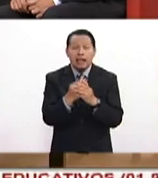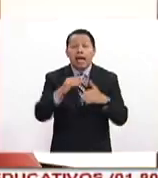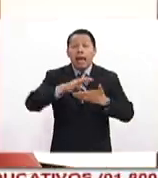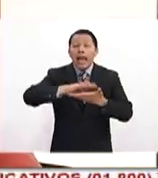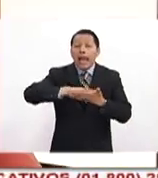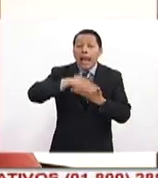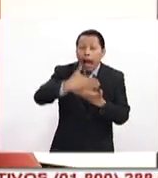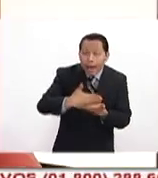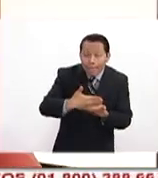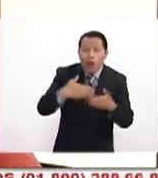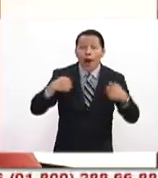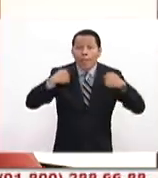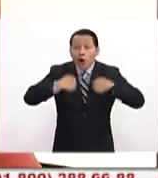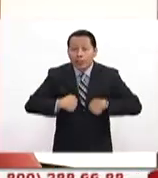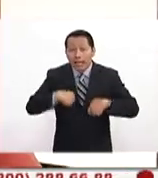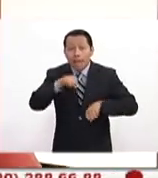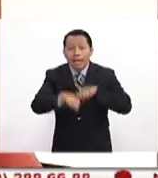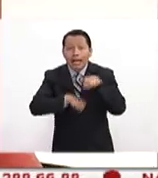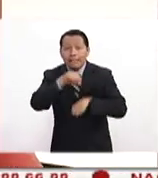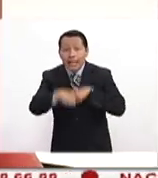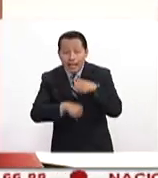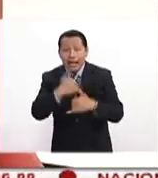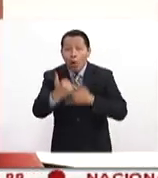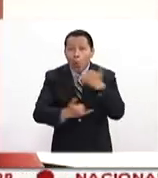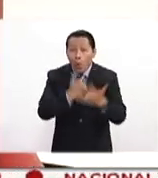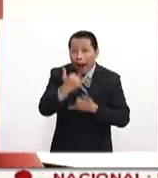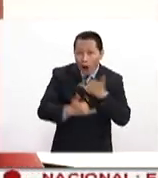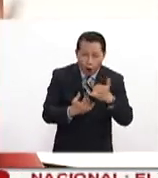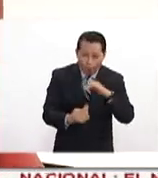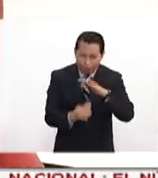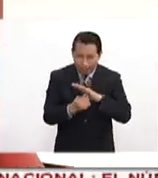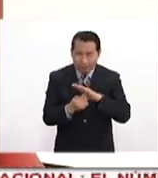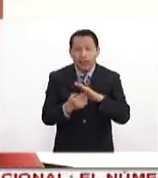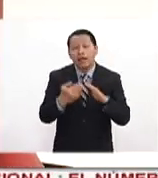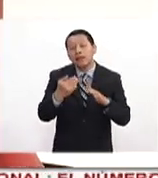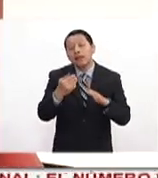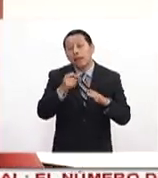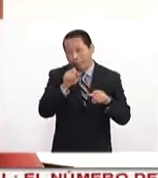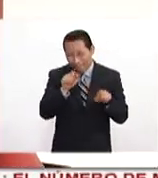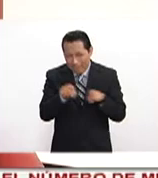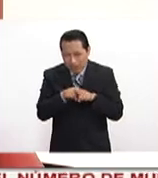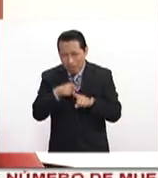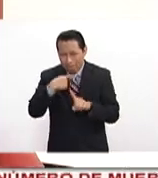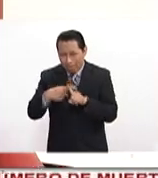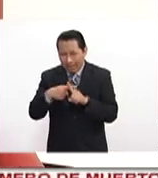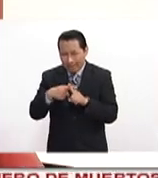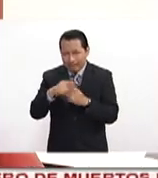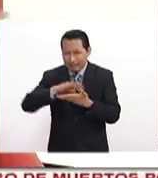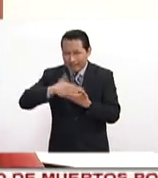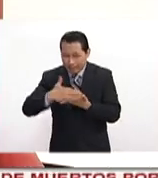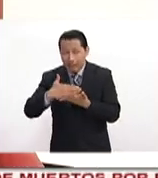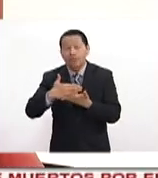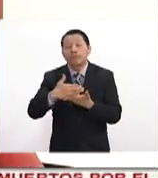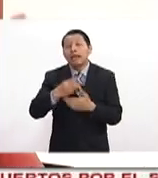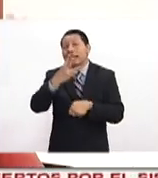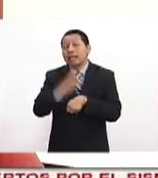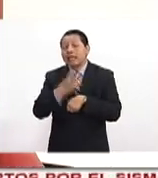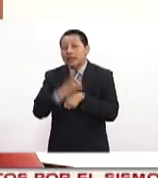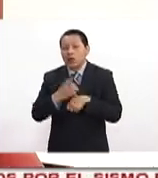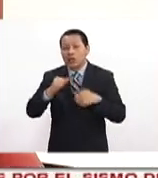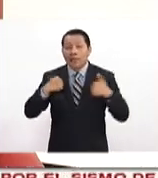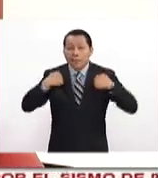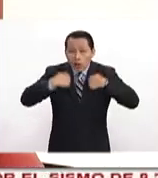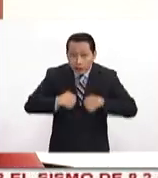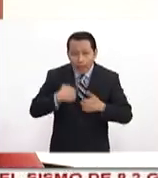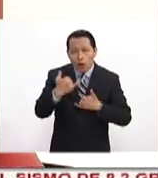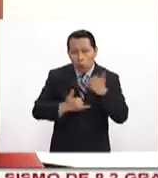una mochila, bicicleta, juegos de mesa. Segunda categoría lo mismo más una tablet y tercera categoría pues la mochila, los